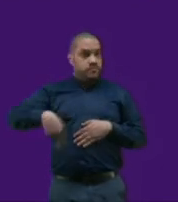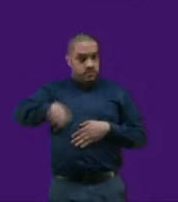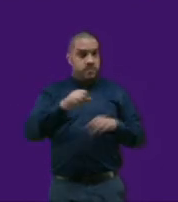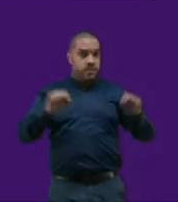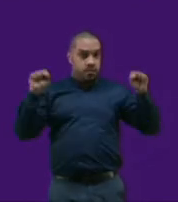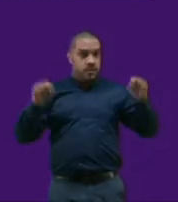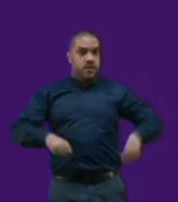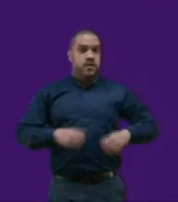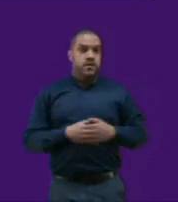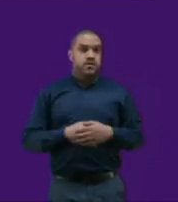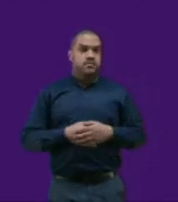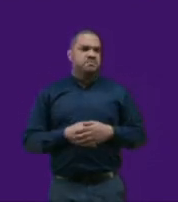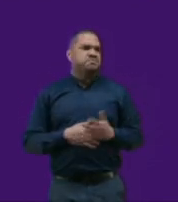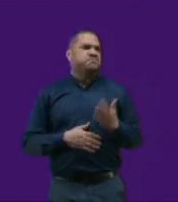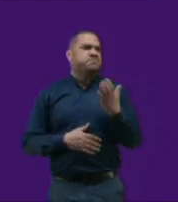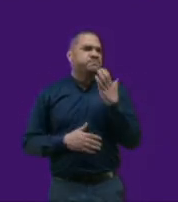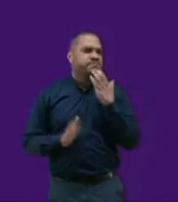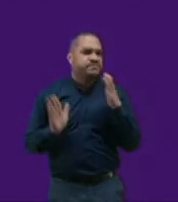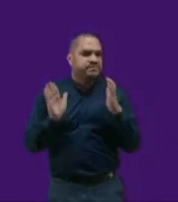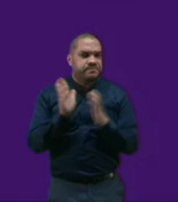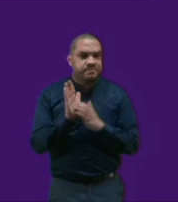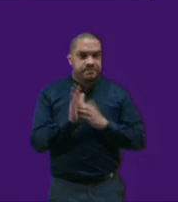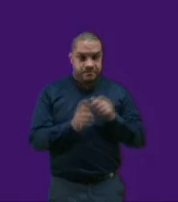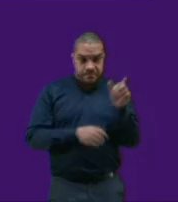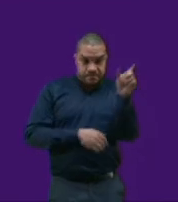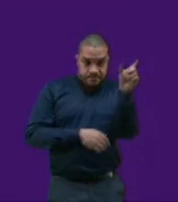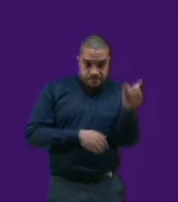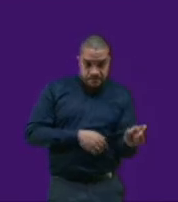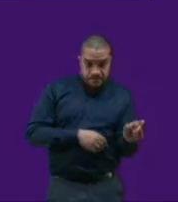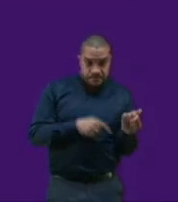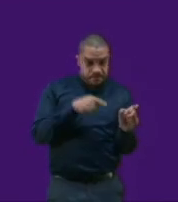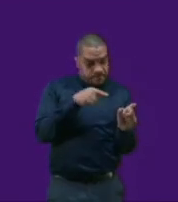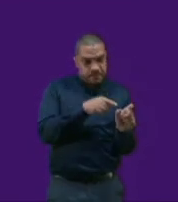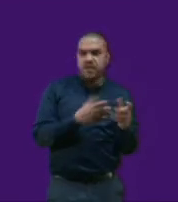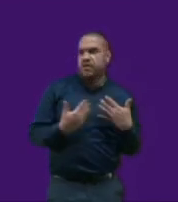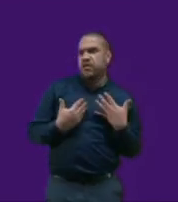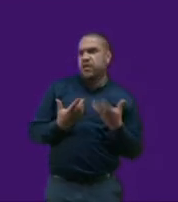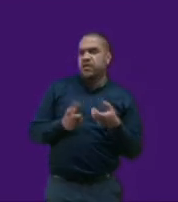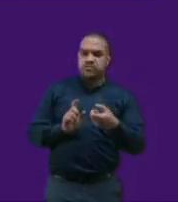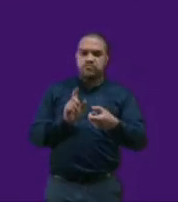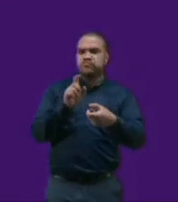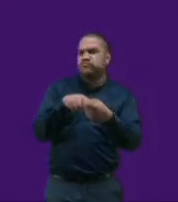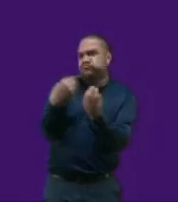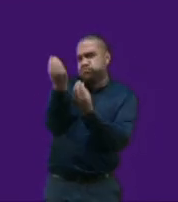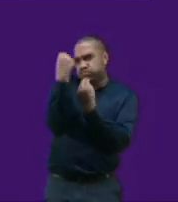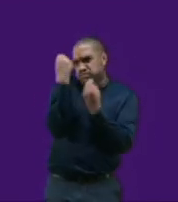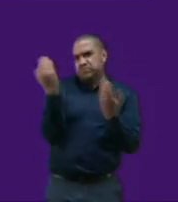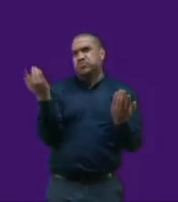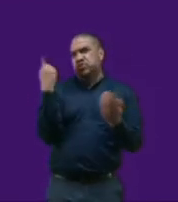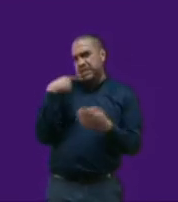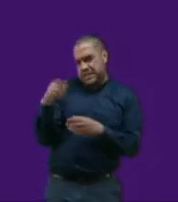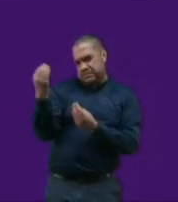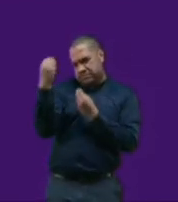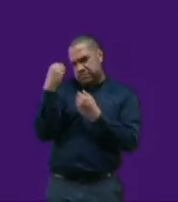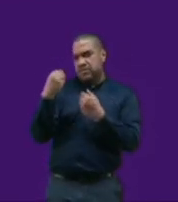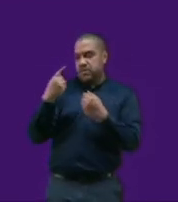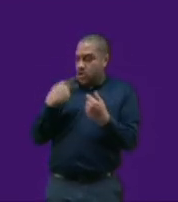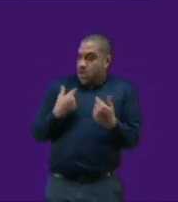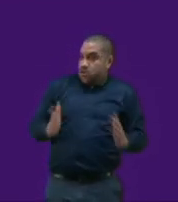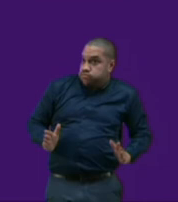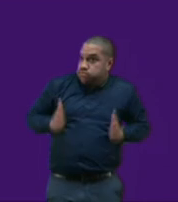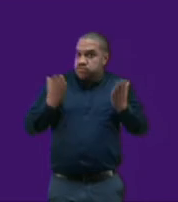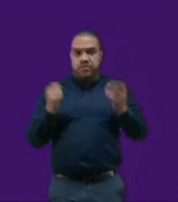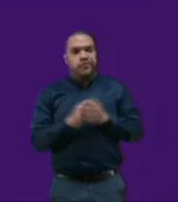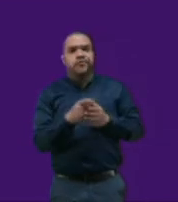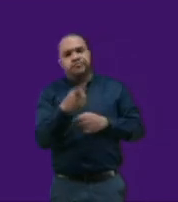persona, por ejemplo, quiere una mentoría, quiere una sesión de coaching, quiere un tema de terapia, quiere un